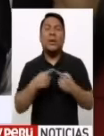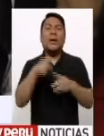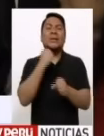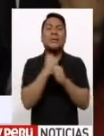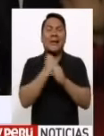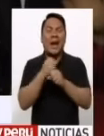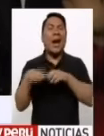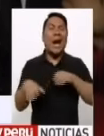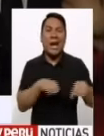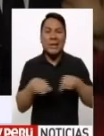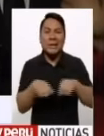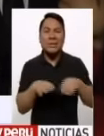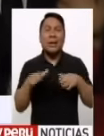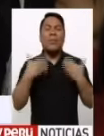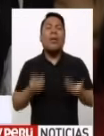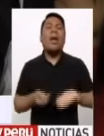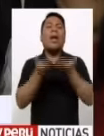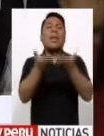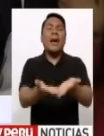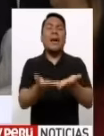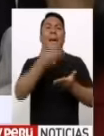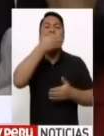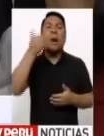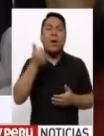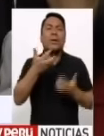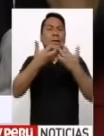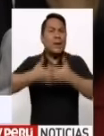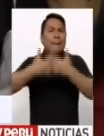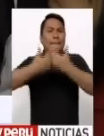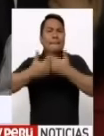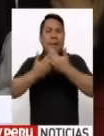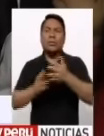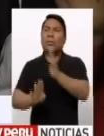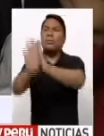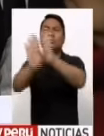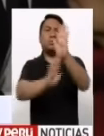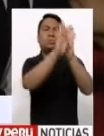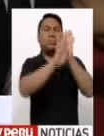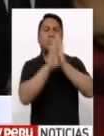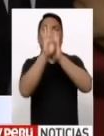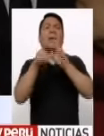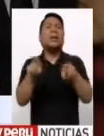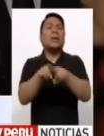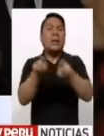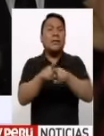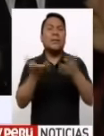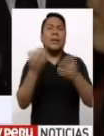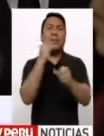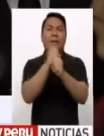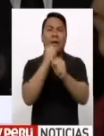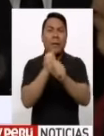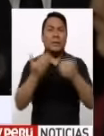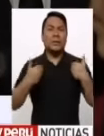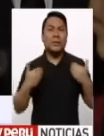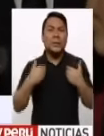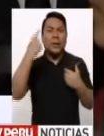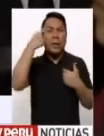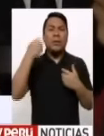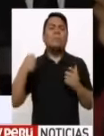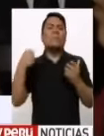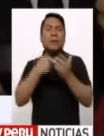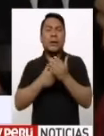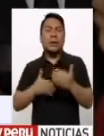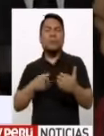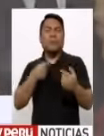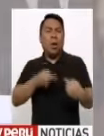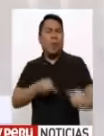trabajo que hay que hacer para generar más pequeñas empresas activas y también el trabajo de tener una lucha frontal contra